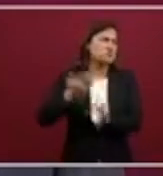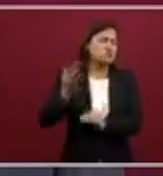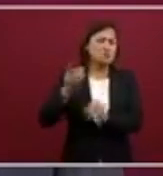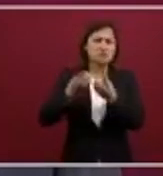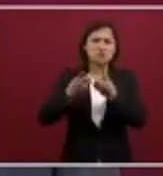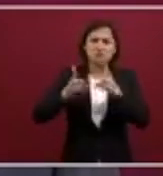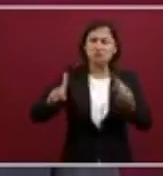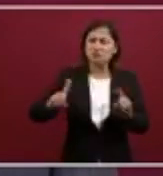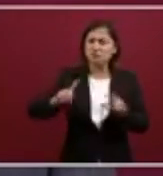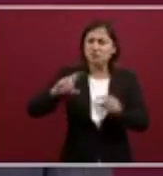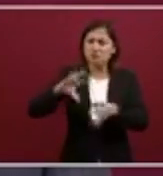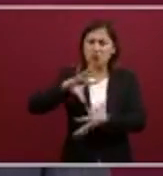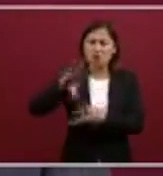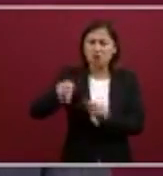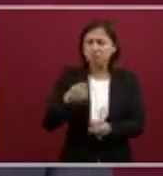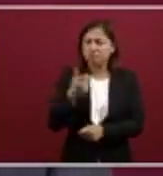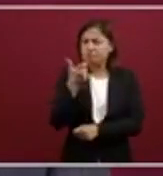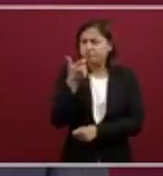económico,